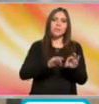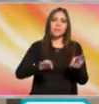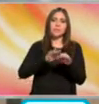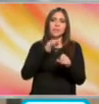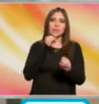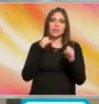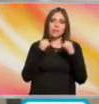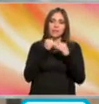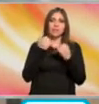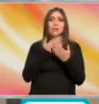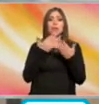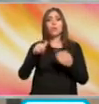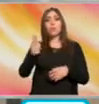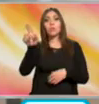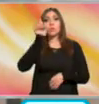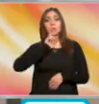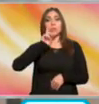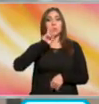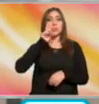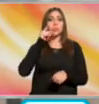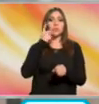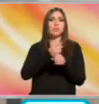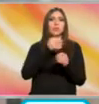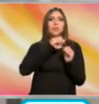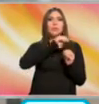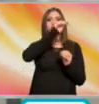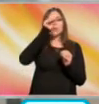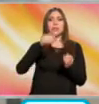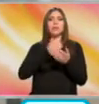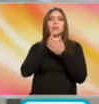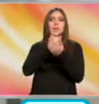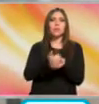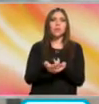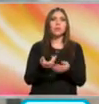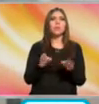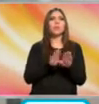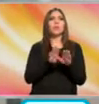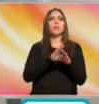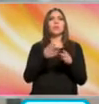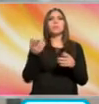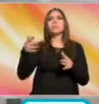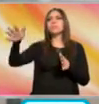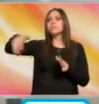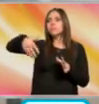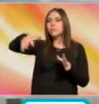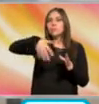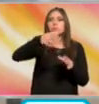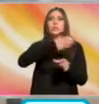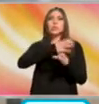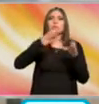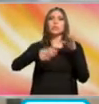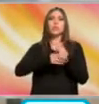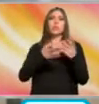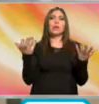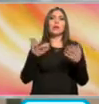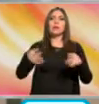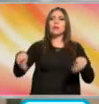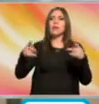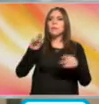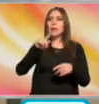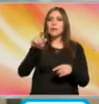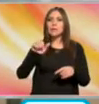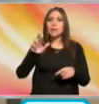voluntarias, que ustedes las han visto así como que por todos lados, ¿no? Acopiando víveres, haciendo bazares,